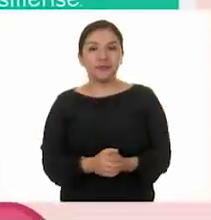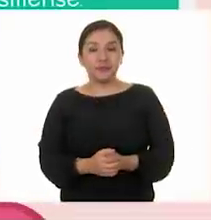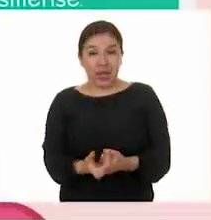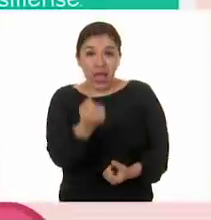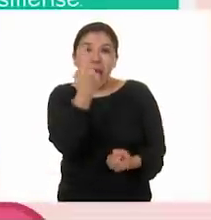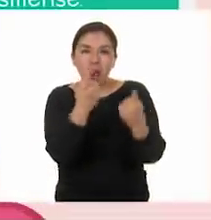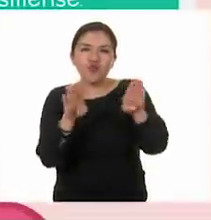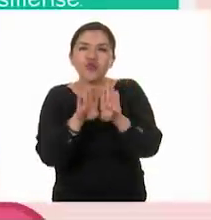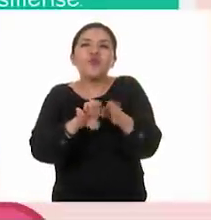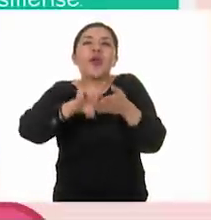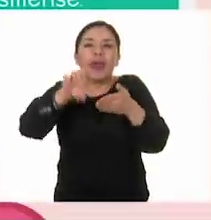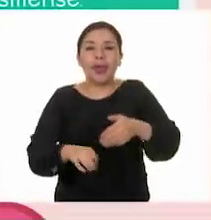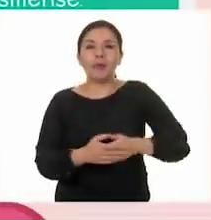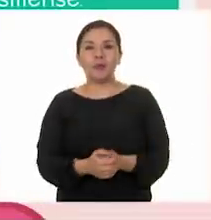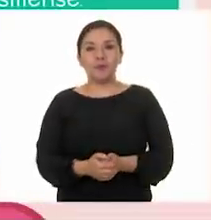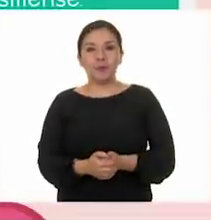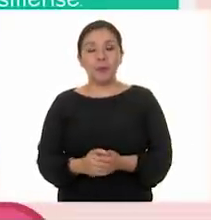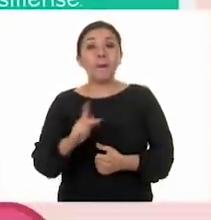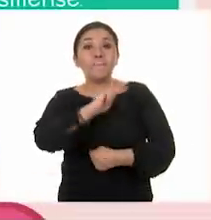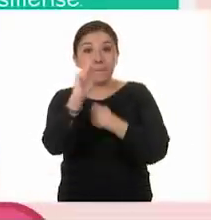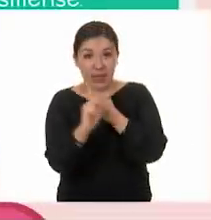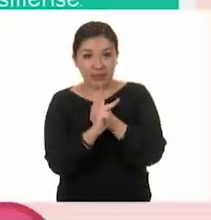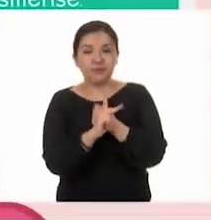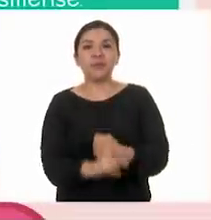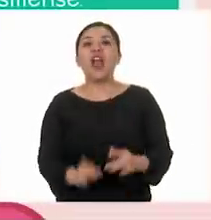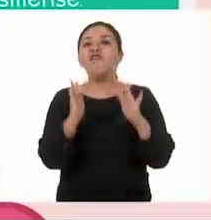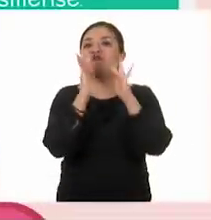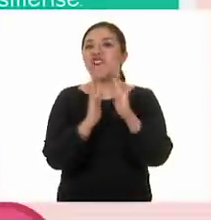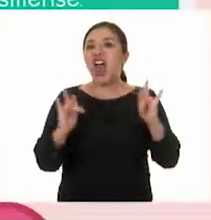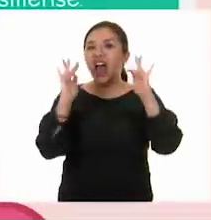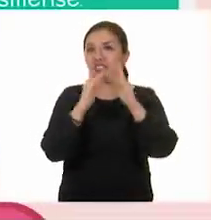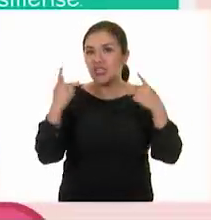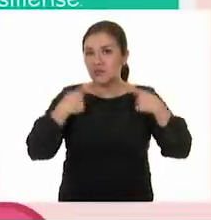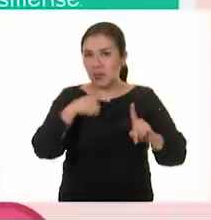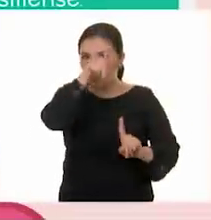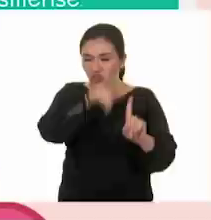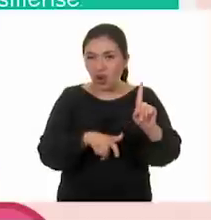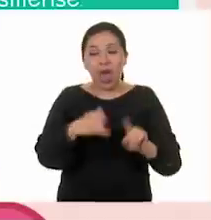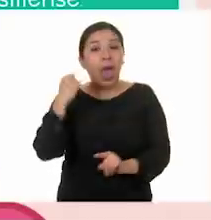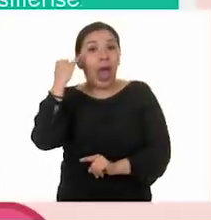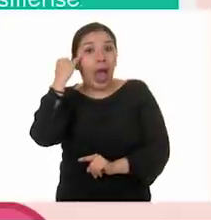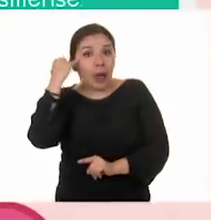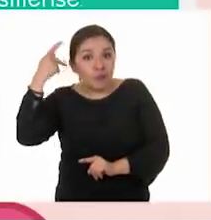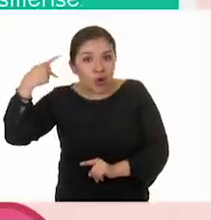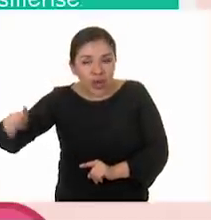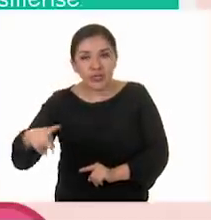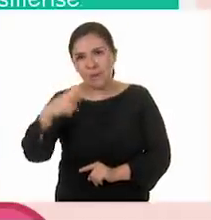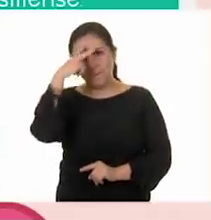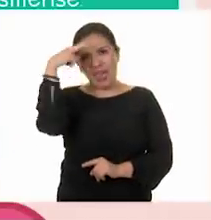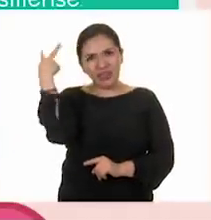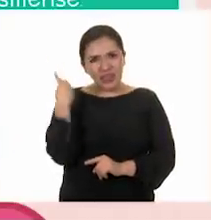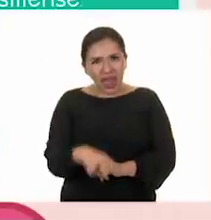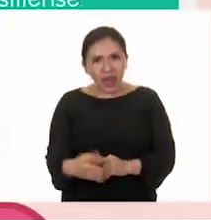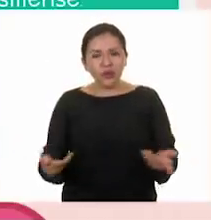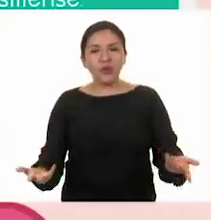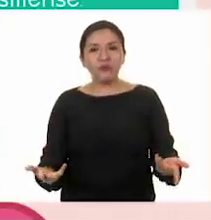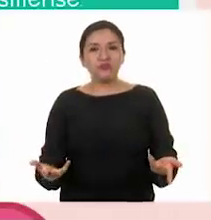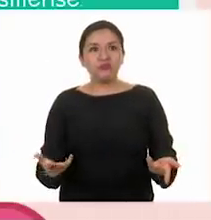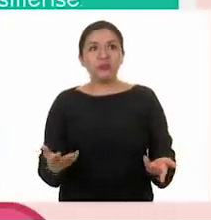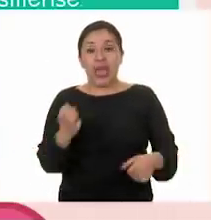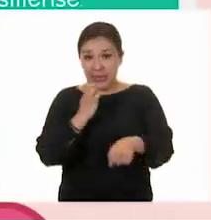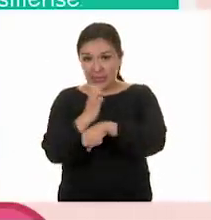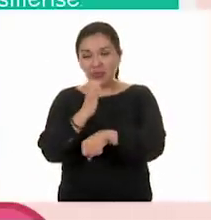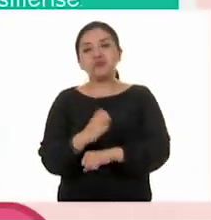Algunos ejemplos son: de país, francés, japonesa, mexicano, de